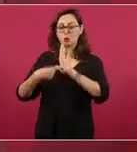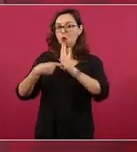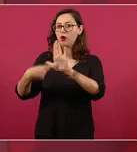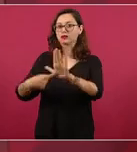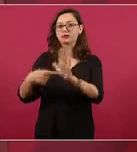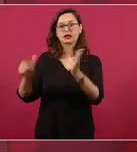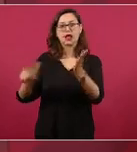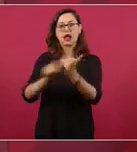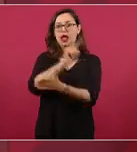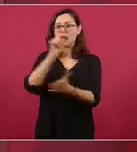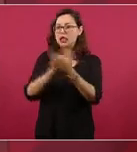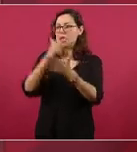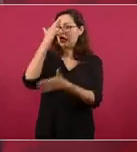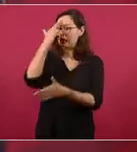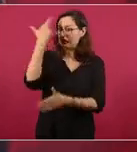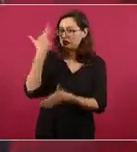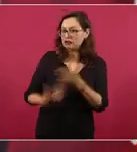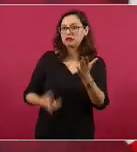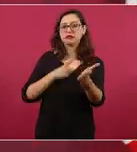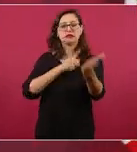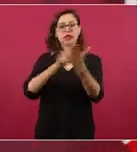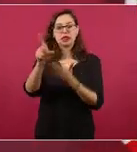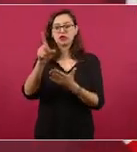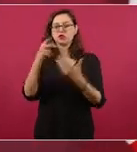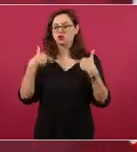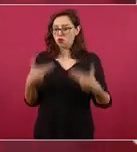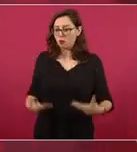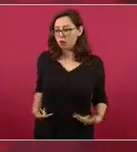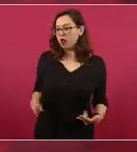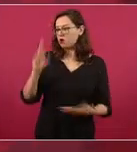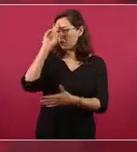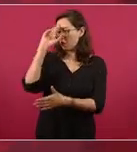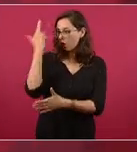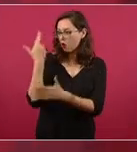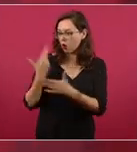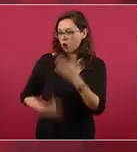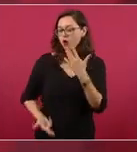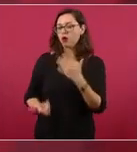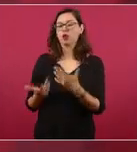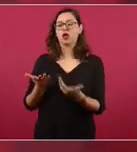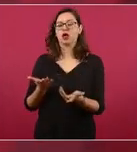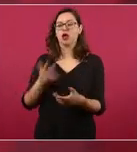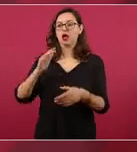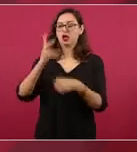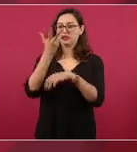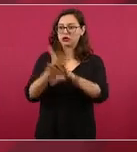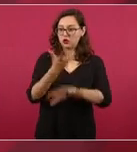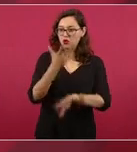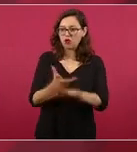intervencionismo, sobre represión. Y ahora resulta